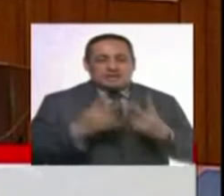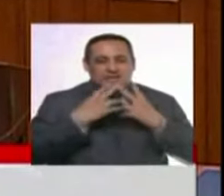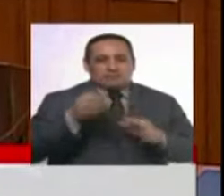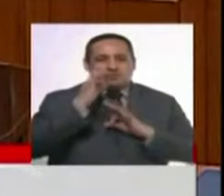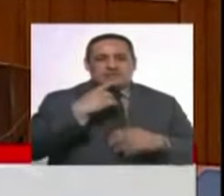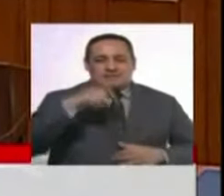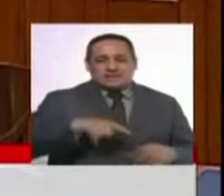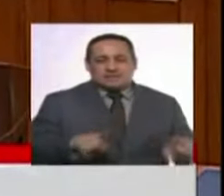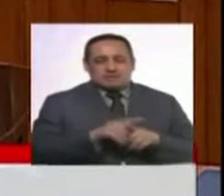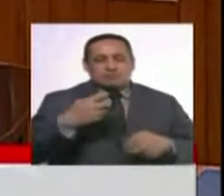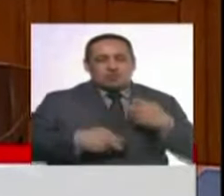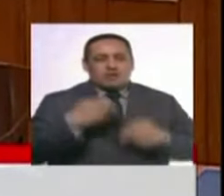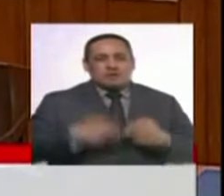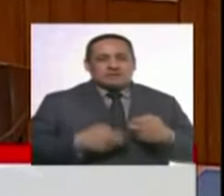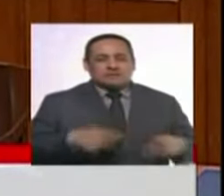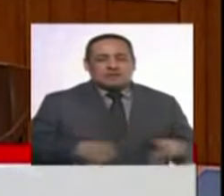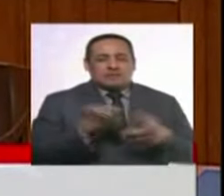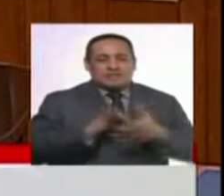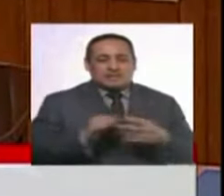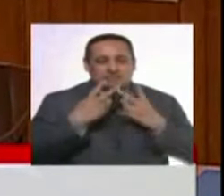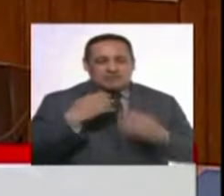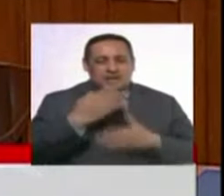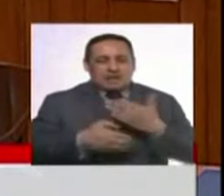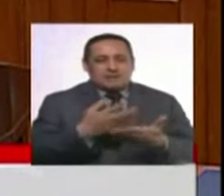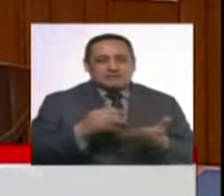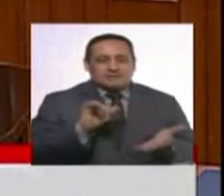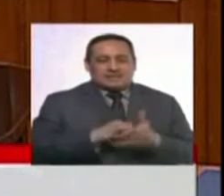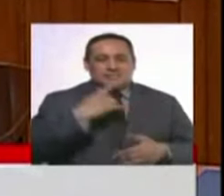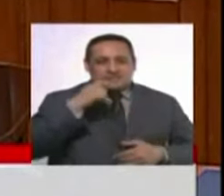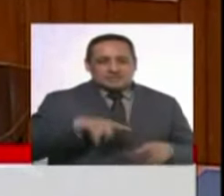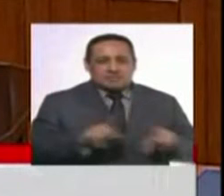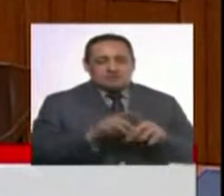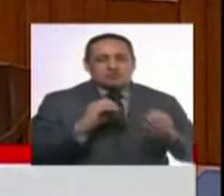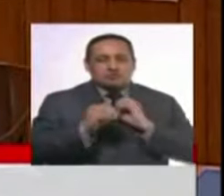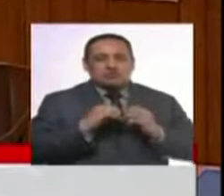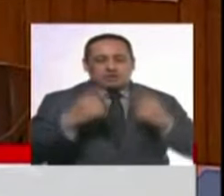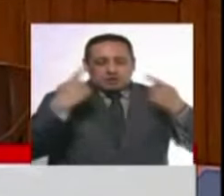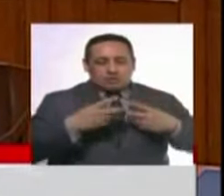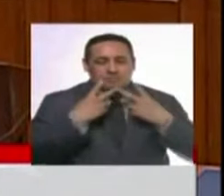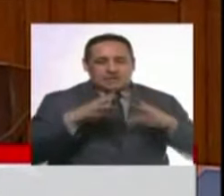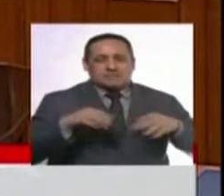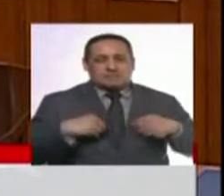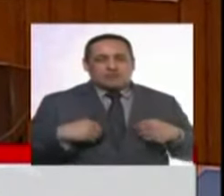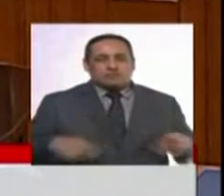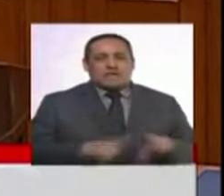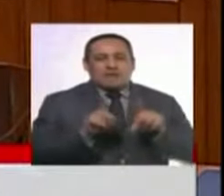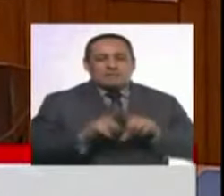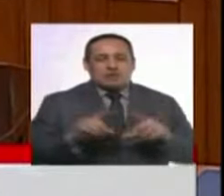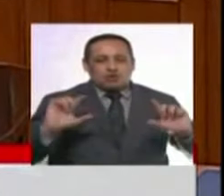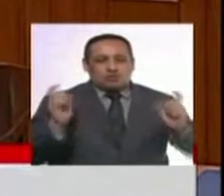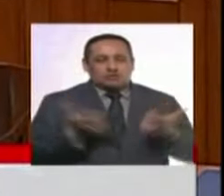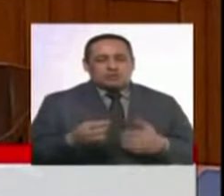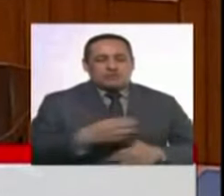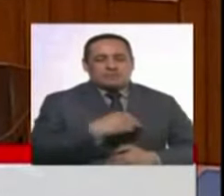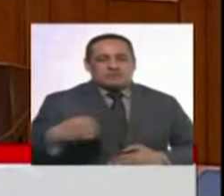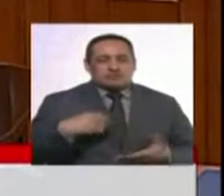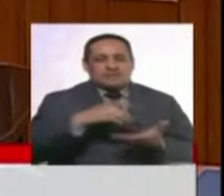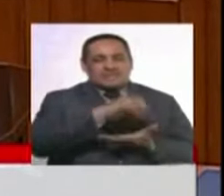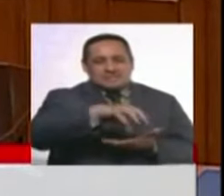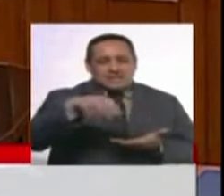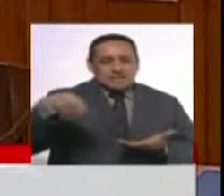exponer su necesidad y problemas así como los avances en la implementación de los acuerdos adoptados en los consejos de ministro